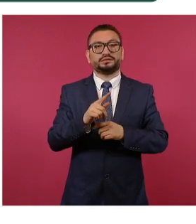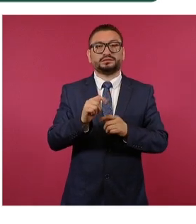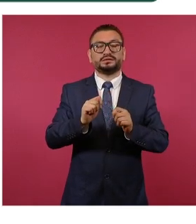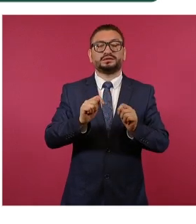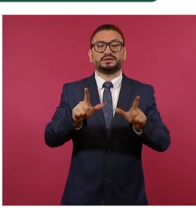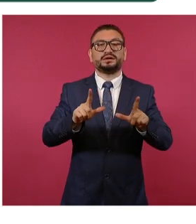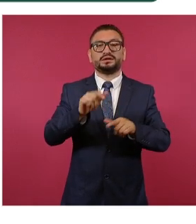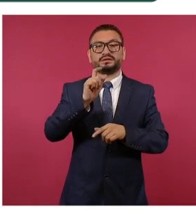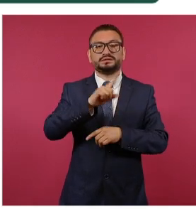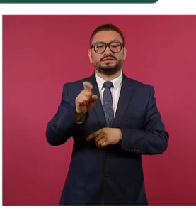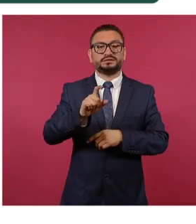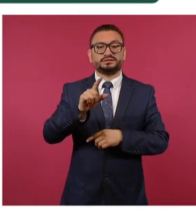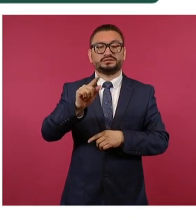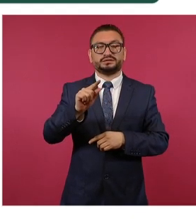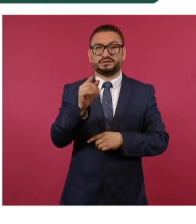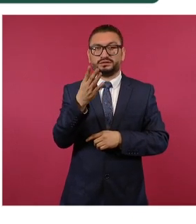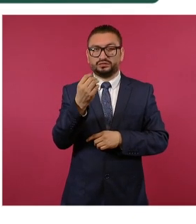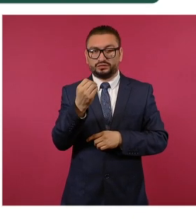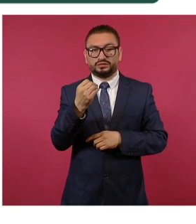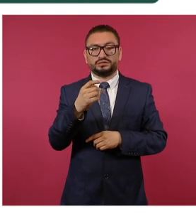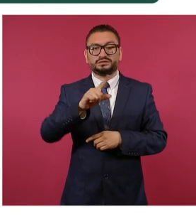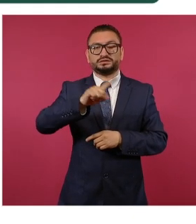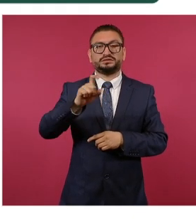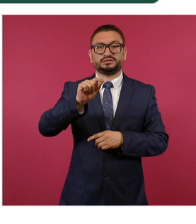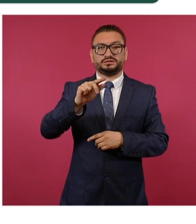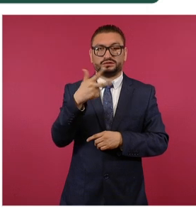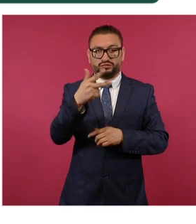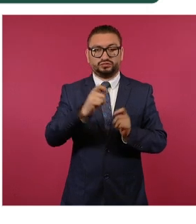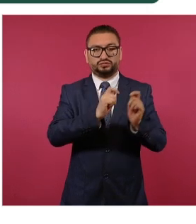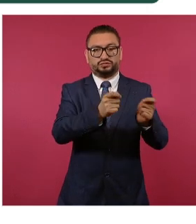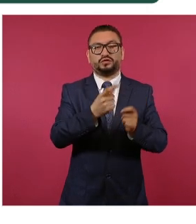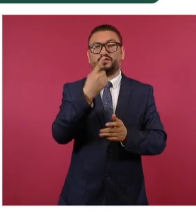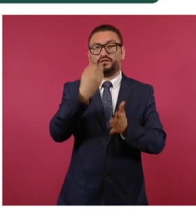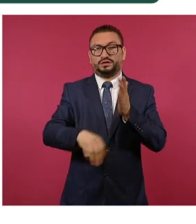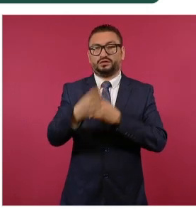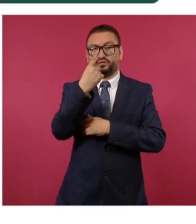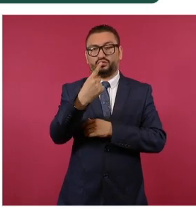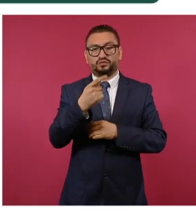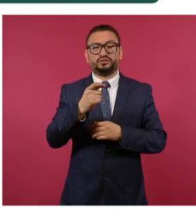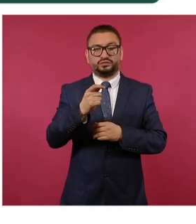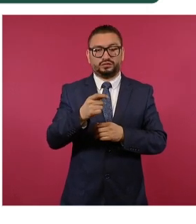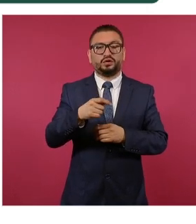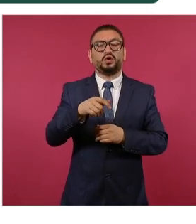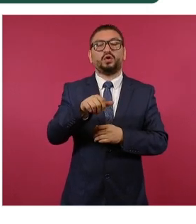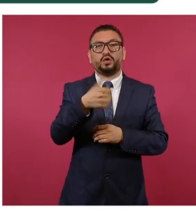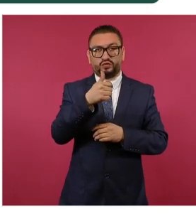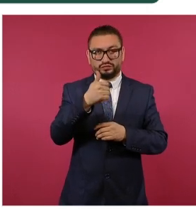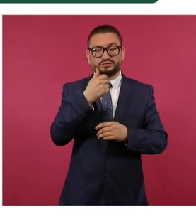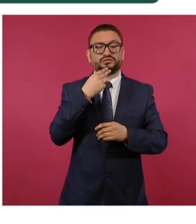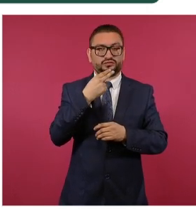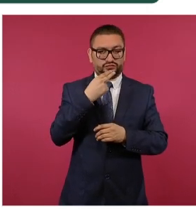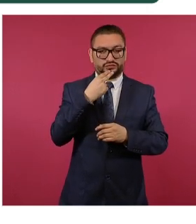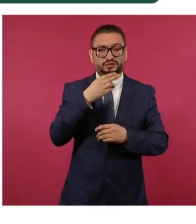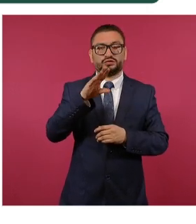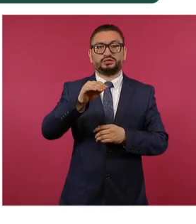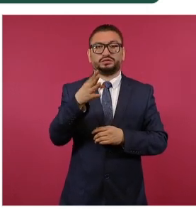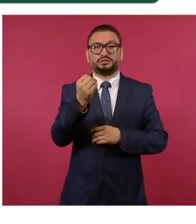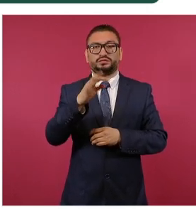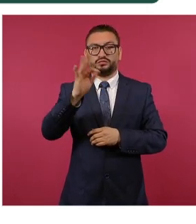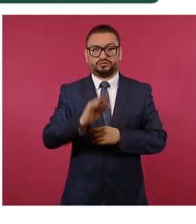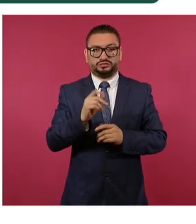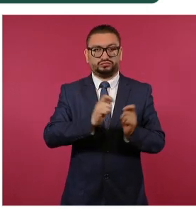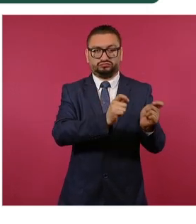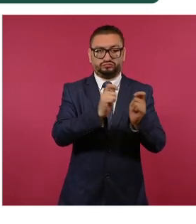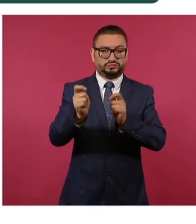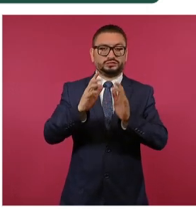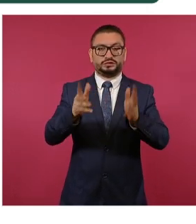son 179, 178 se han entregado, solo nos falta una, 11 cuentas tienen movimiento, un 99% de avance en las